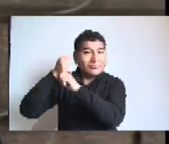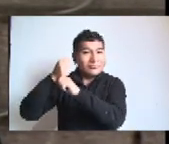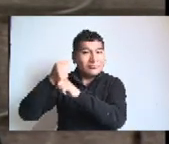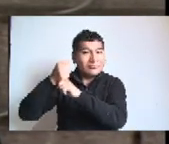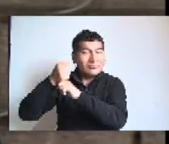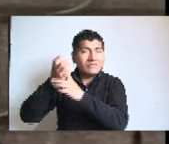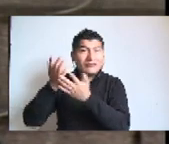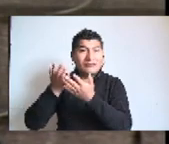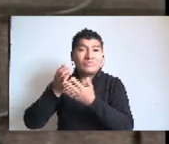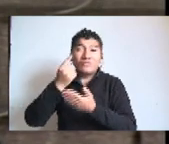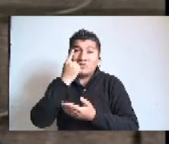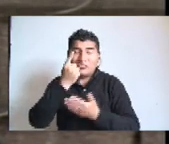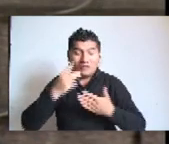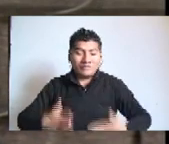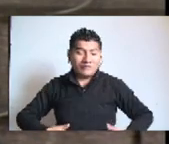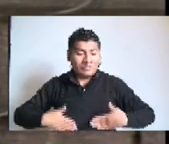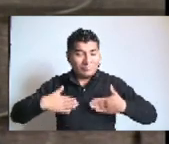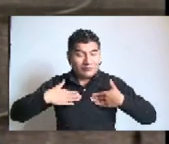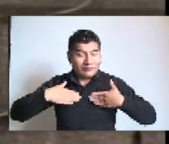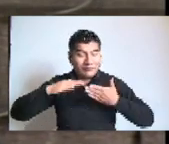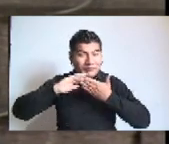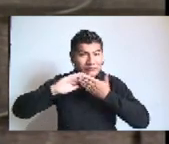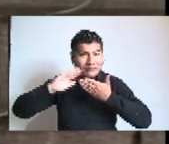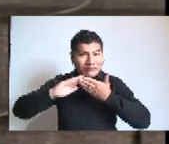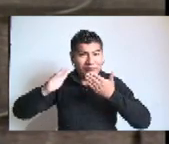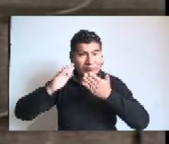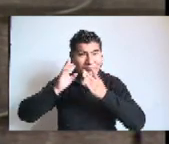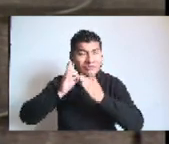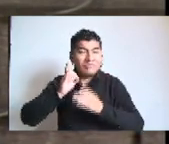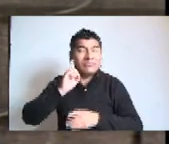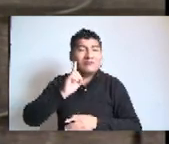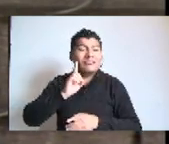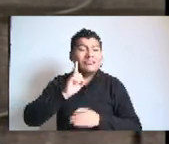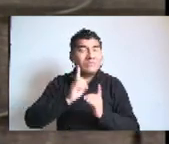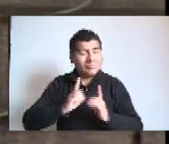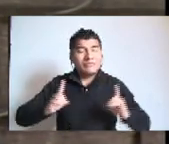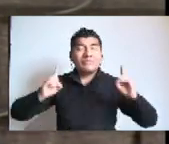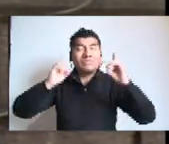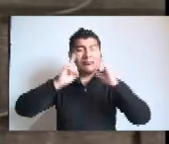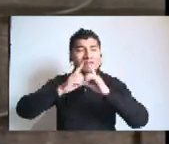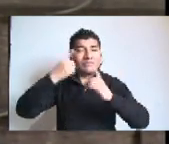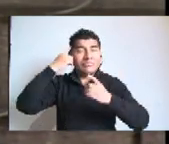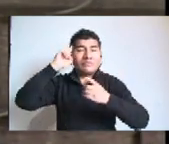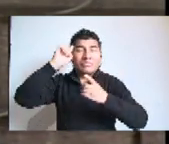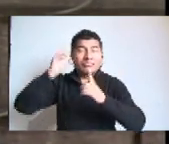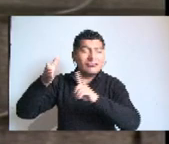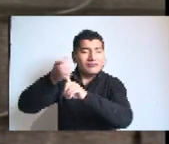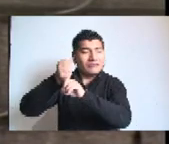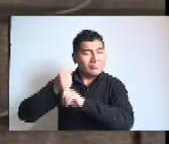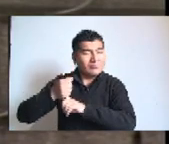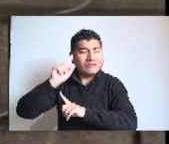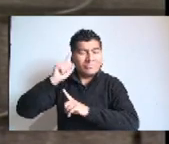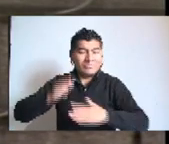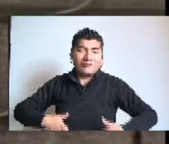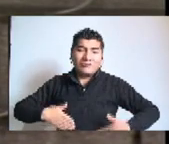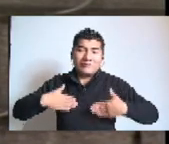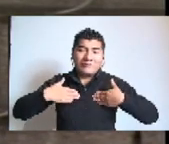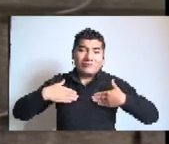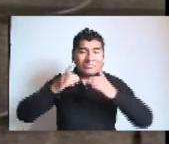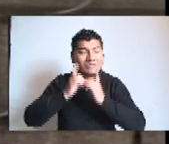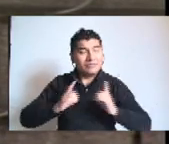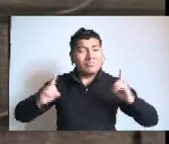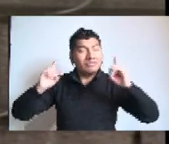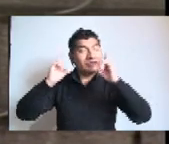Pablo, una vida piadosa y digna. Para alcanzar una vida piadosa y